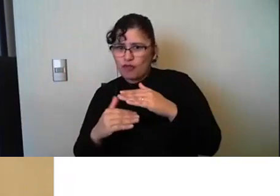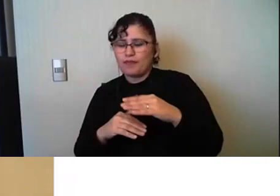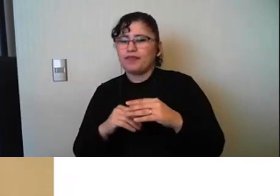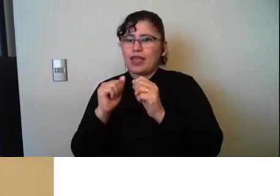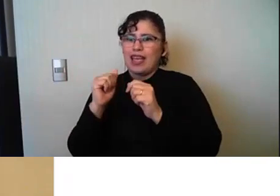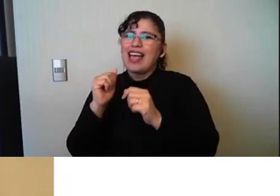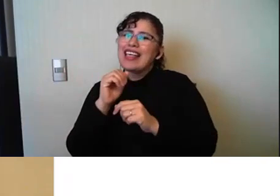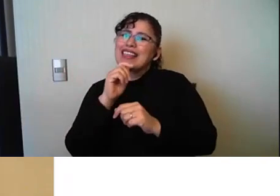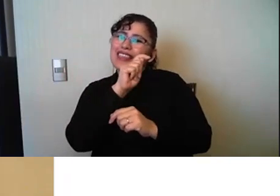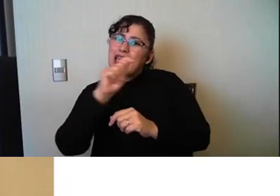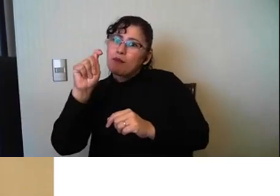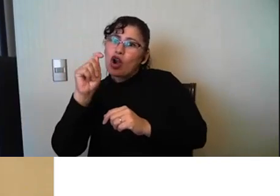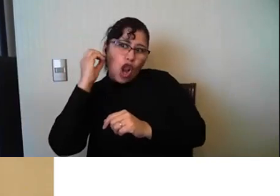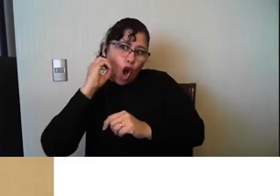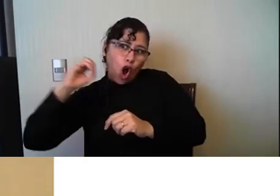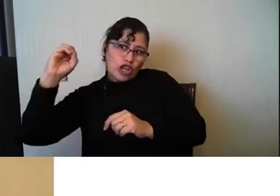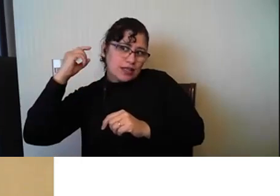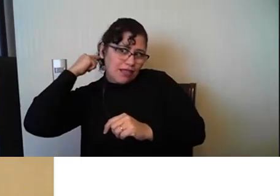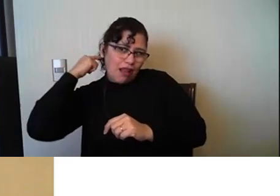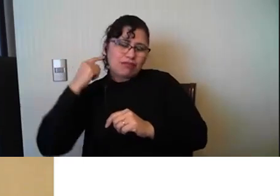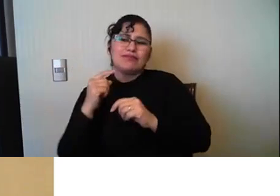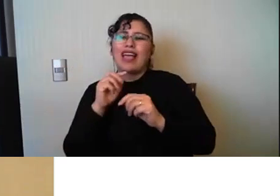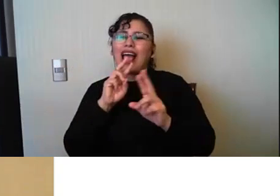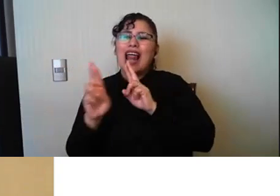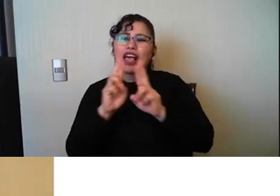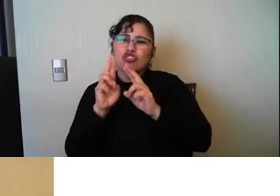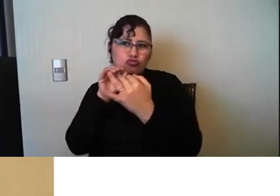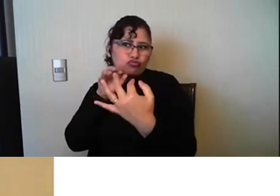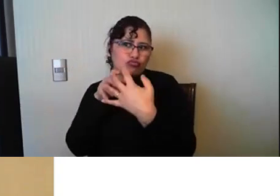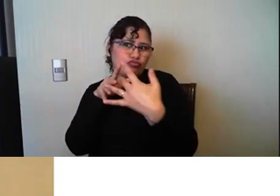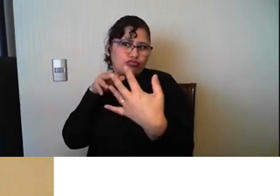con el lóbulo occipital, ¿ya? Y